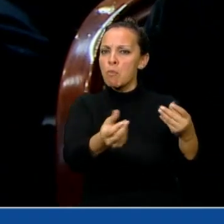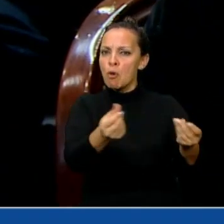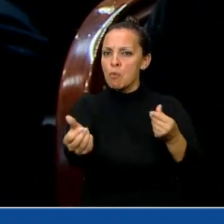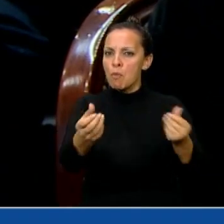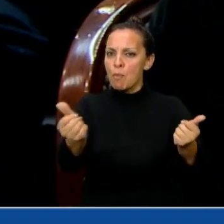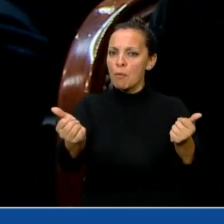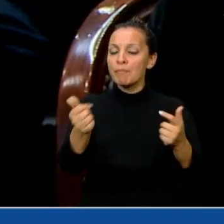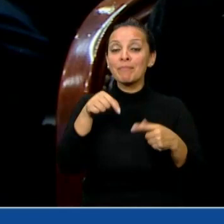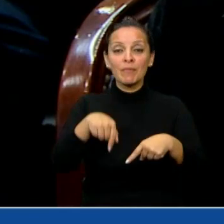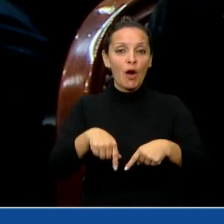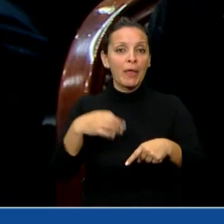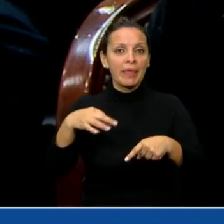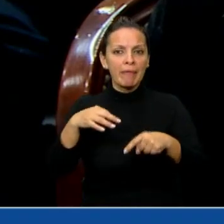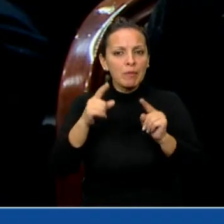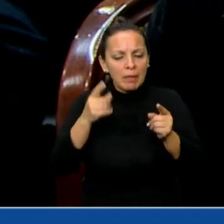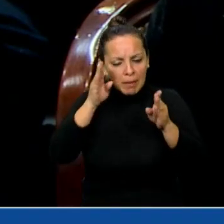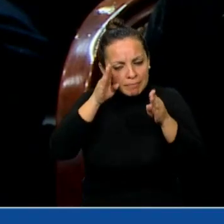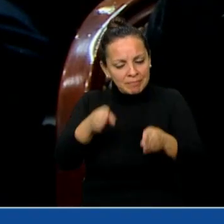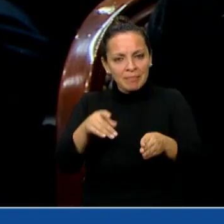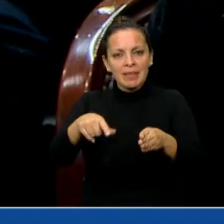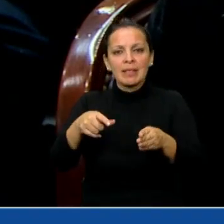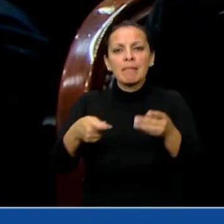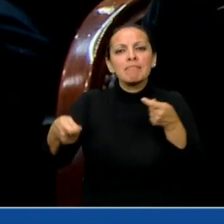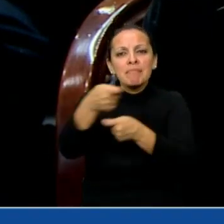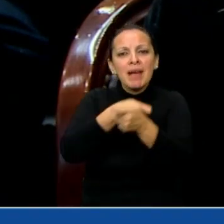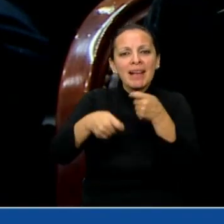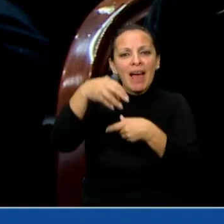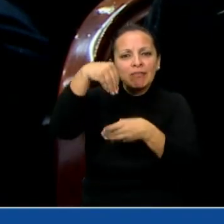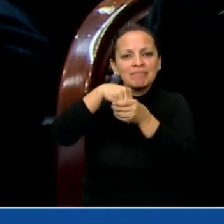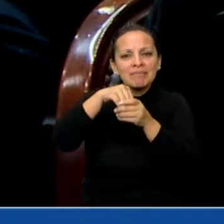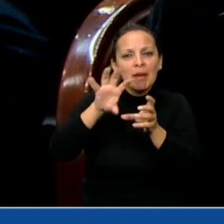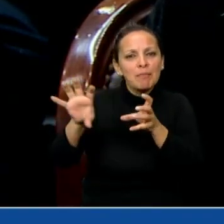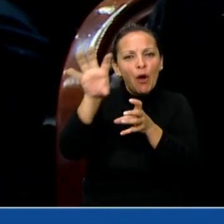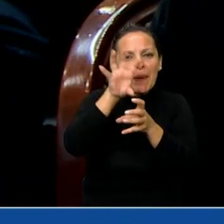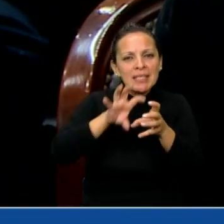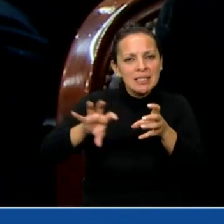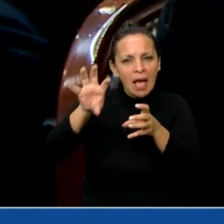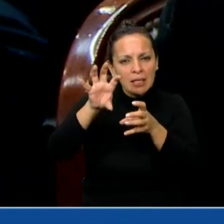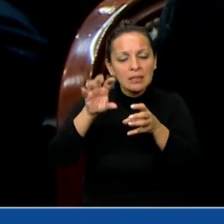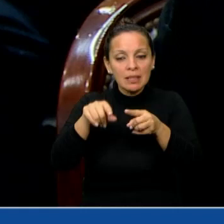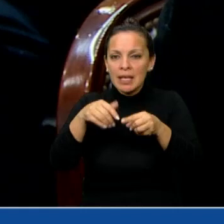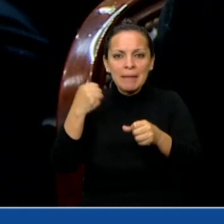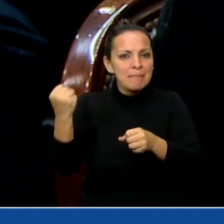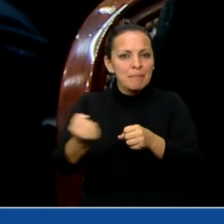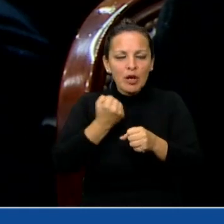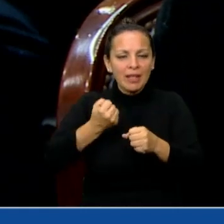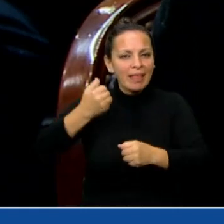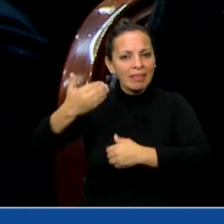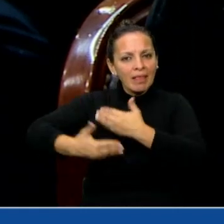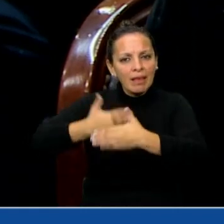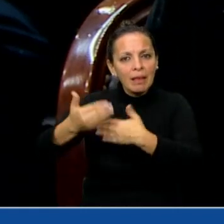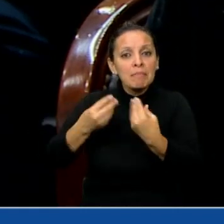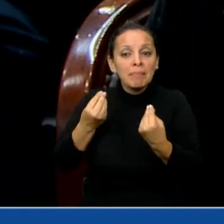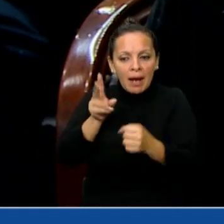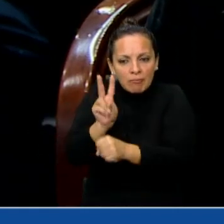fortalecer también nuestro mercado interno. Es muy importante para el desarrollo y para el cuidado